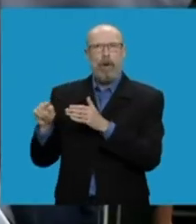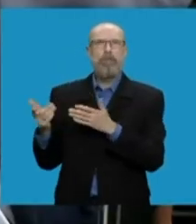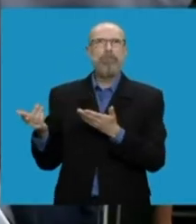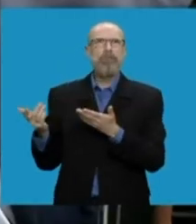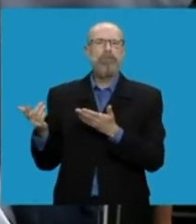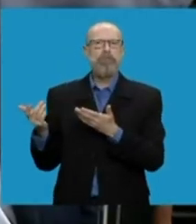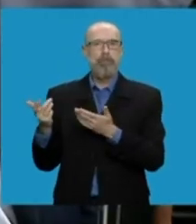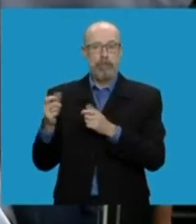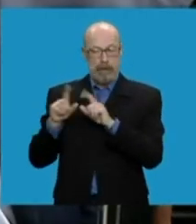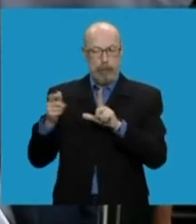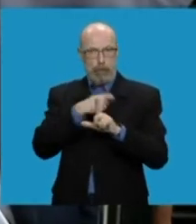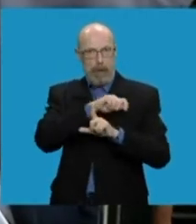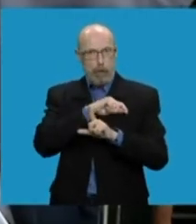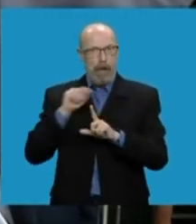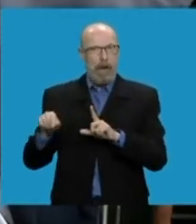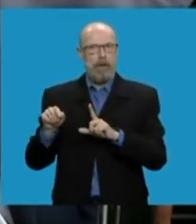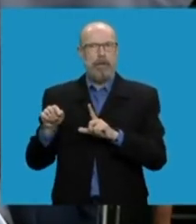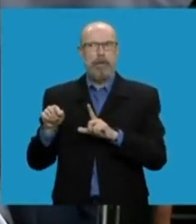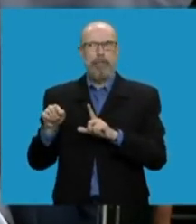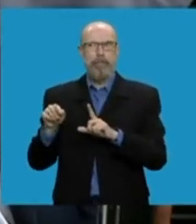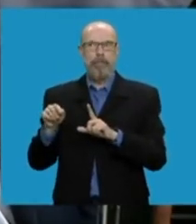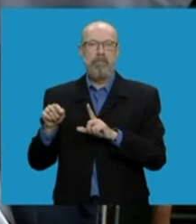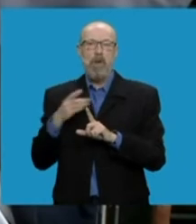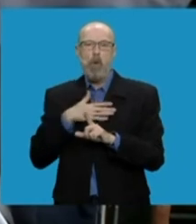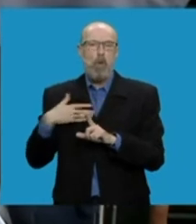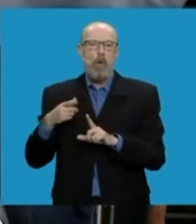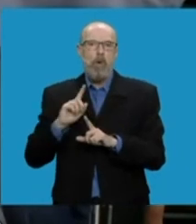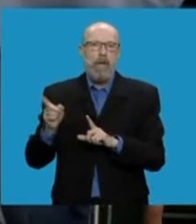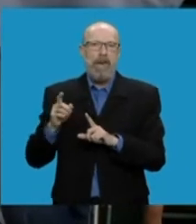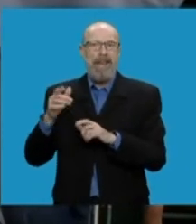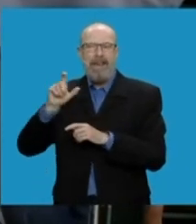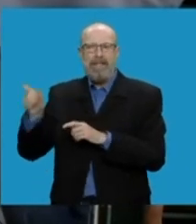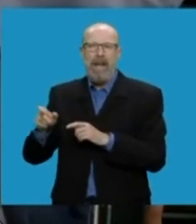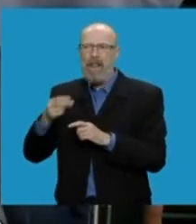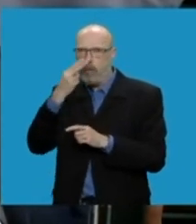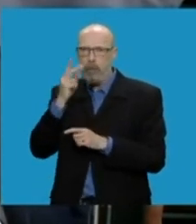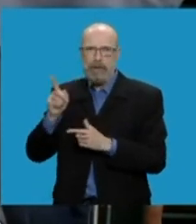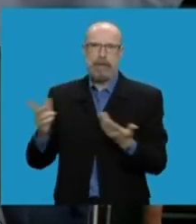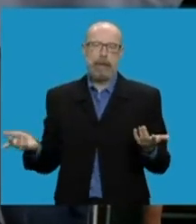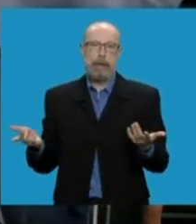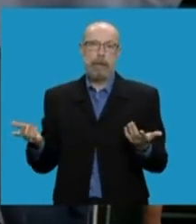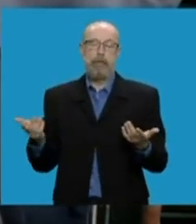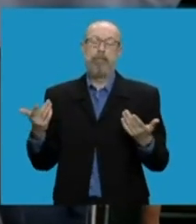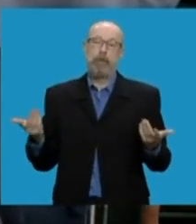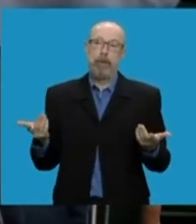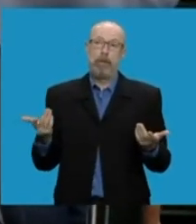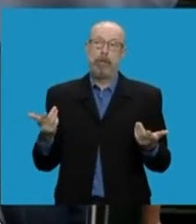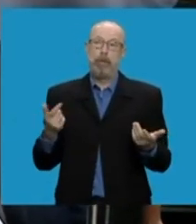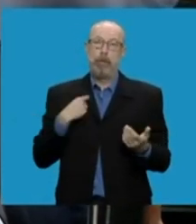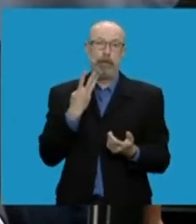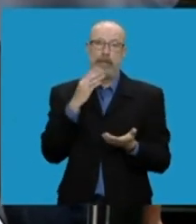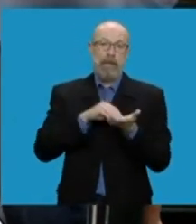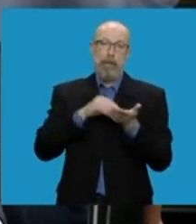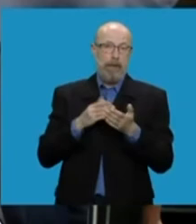la televisión española no quería saber nada de Italia, con lo cual pues yo fui 3 veces un